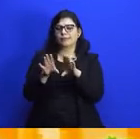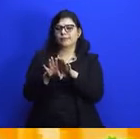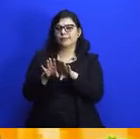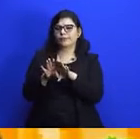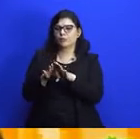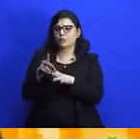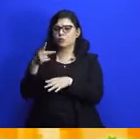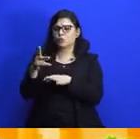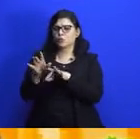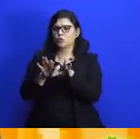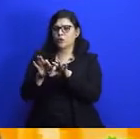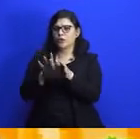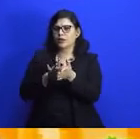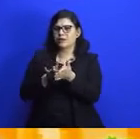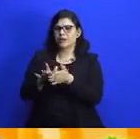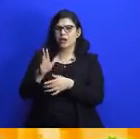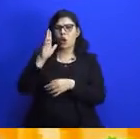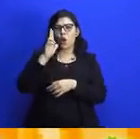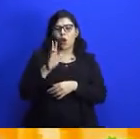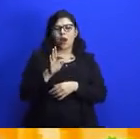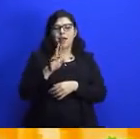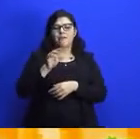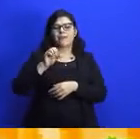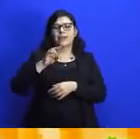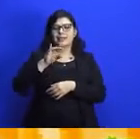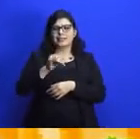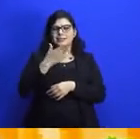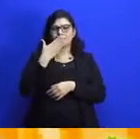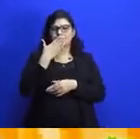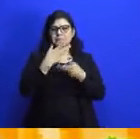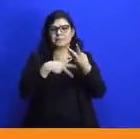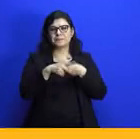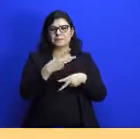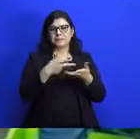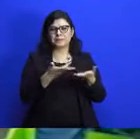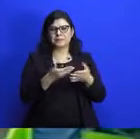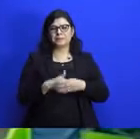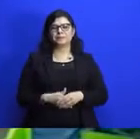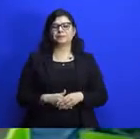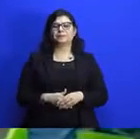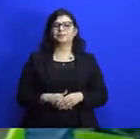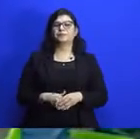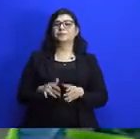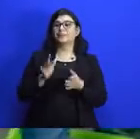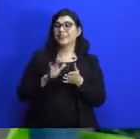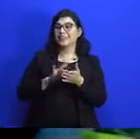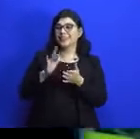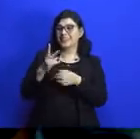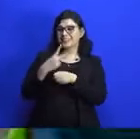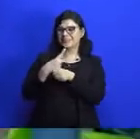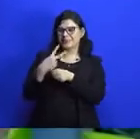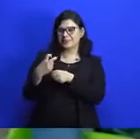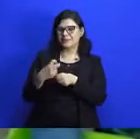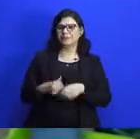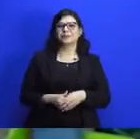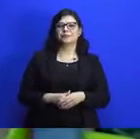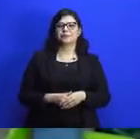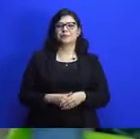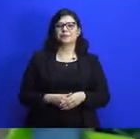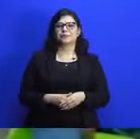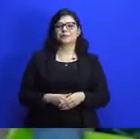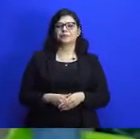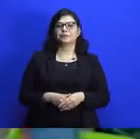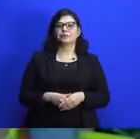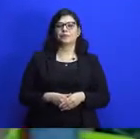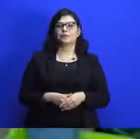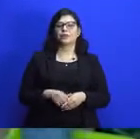apoyar su labor. Hola, Francia. Bienvenida. Gracias, Flavio, por la invitación. El Banco de Alimentos